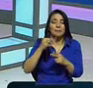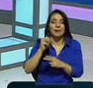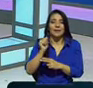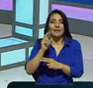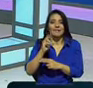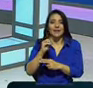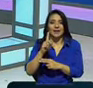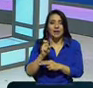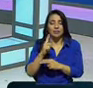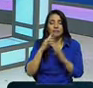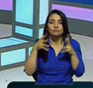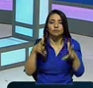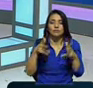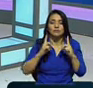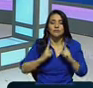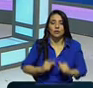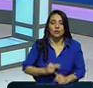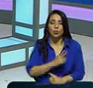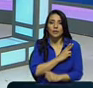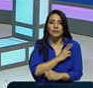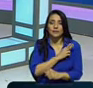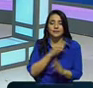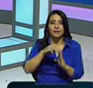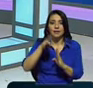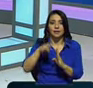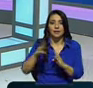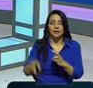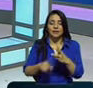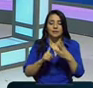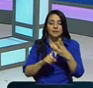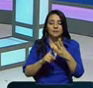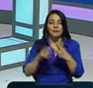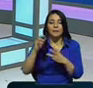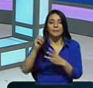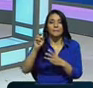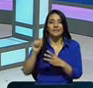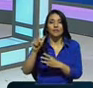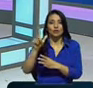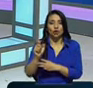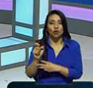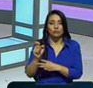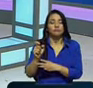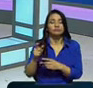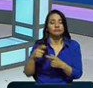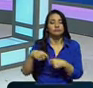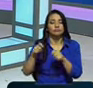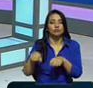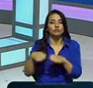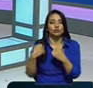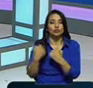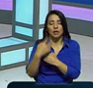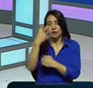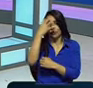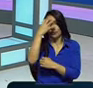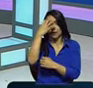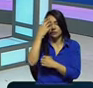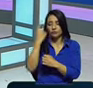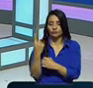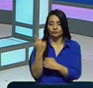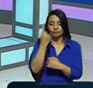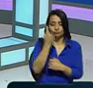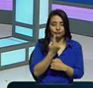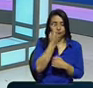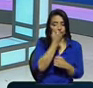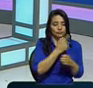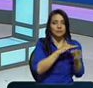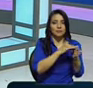de maestría de salud de la Universidad Andina, y también Milton Luna, por el contrato social por la educación, los primeros invitados